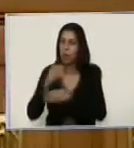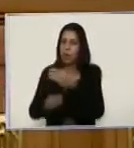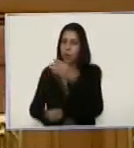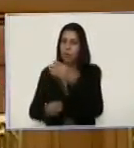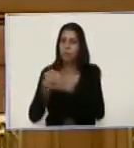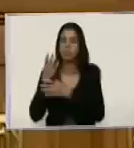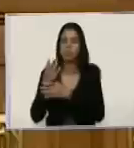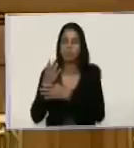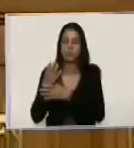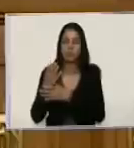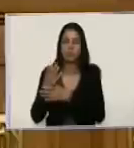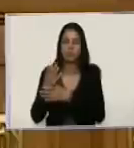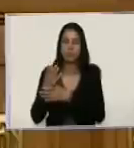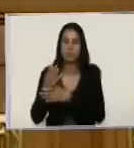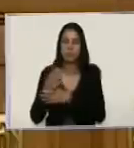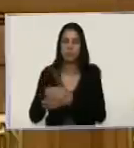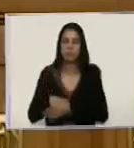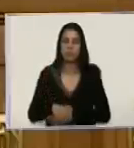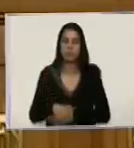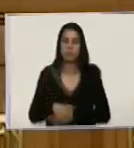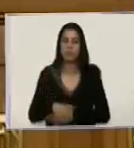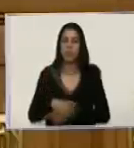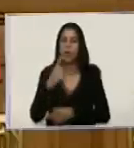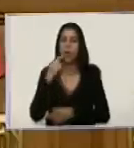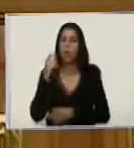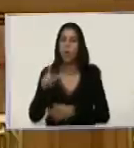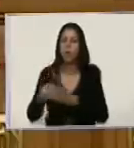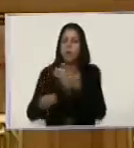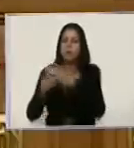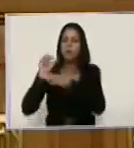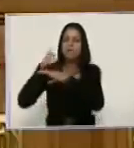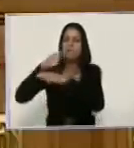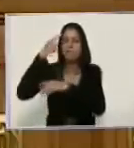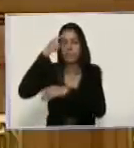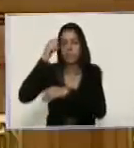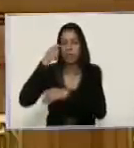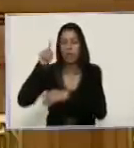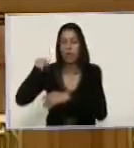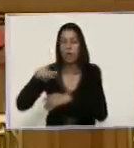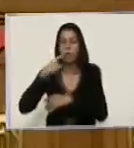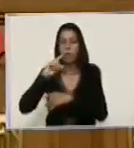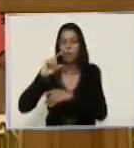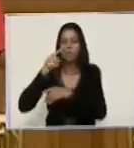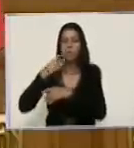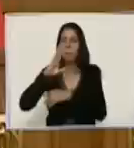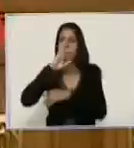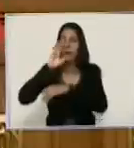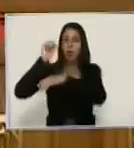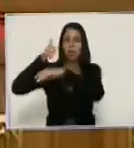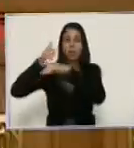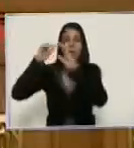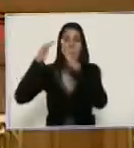llama el HSBC. Es el banco más grande del mundo, que es de Vanguard también.